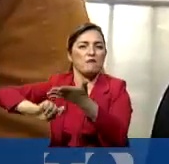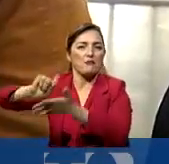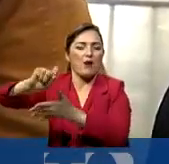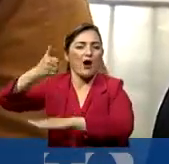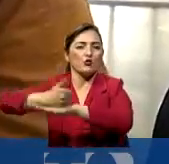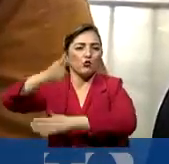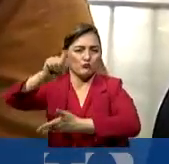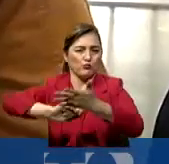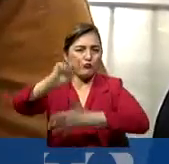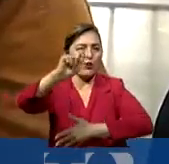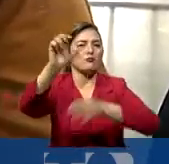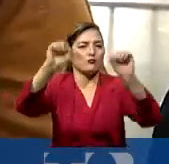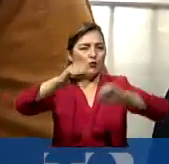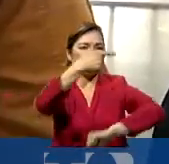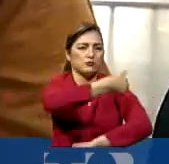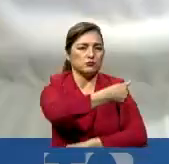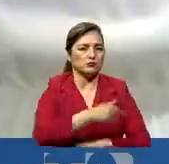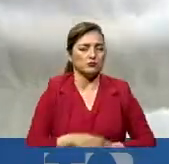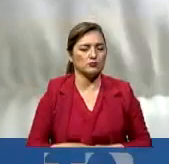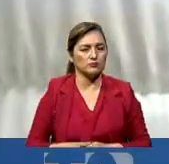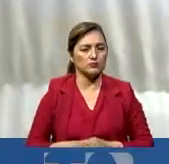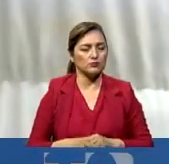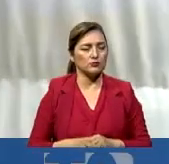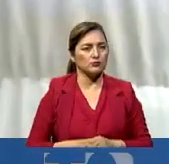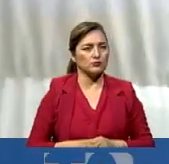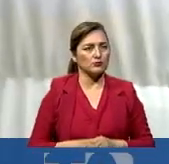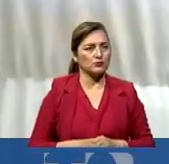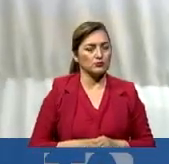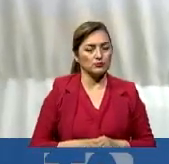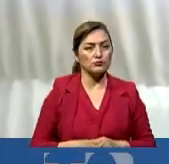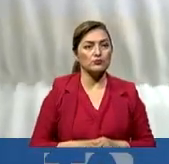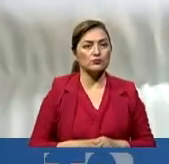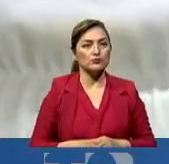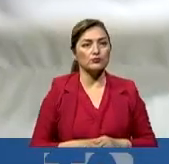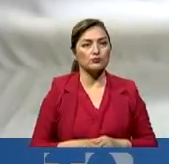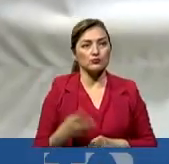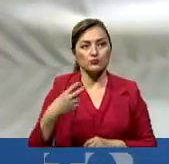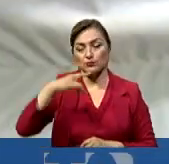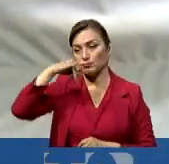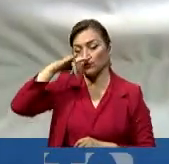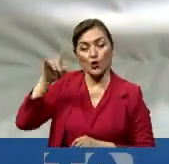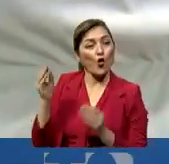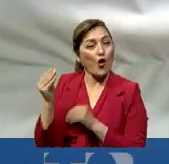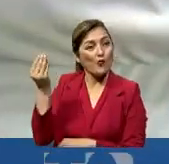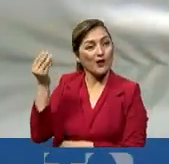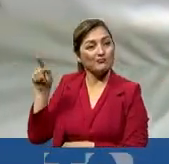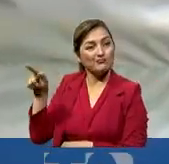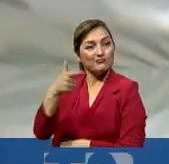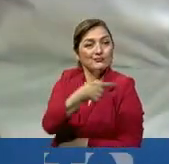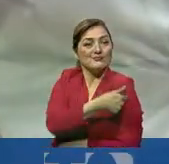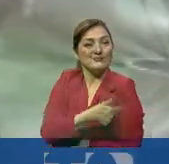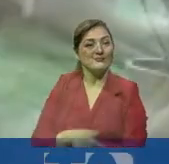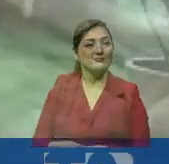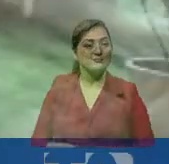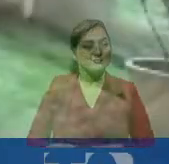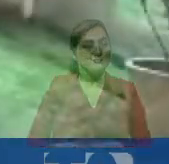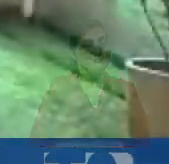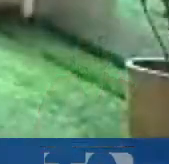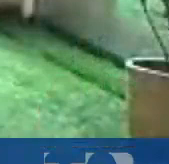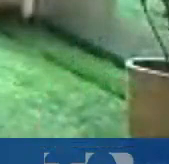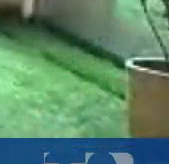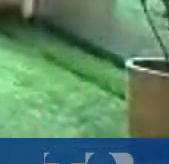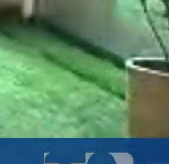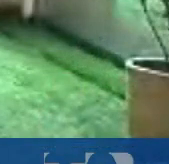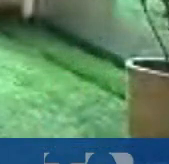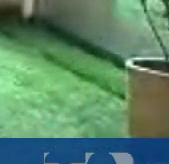puedan acceder a la misma. Estamos viendo justamente que en estos momentos un menor de edad, un adolescente, va a recibir la dosis